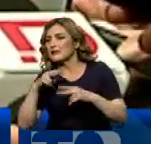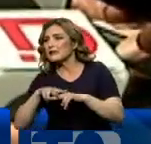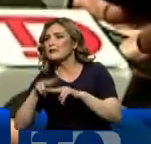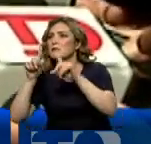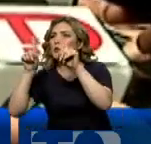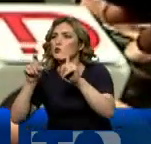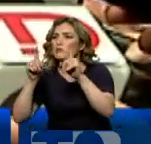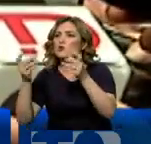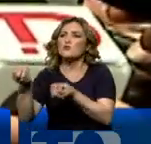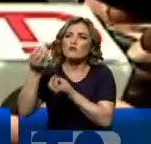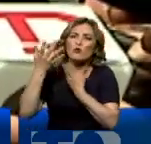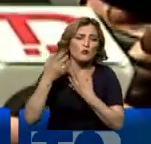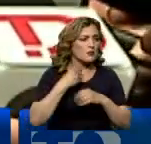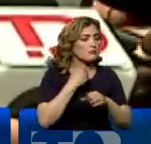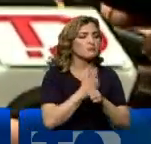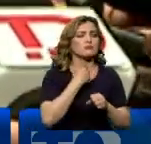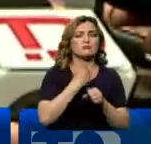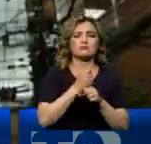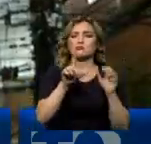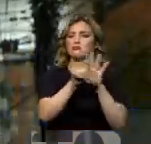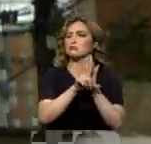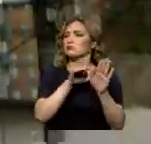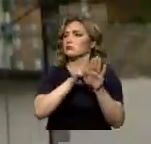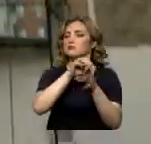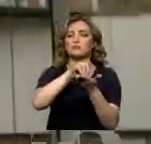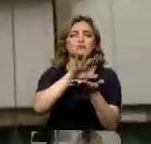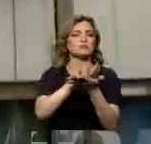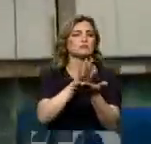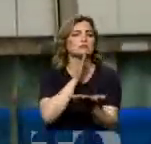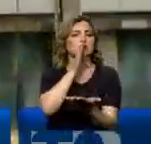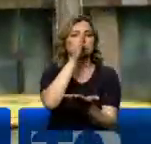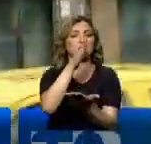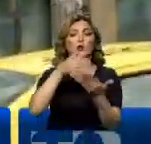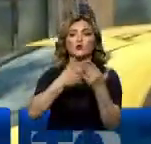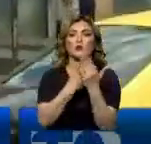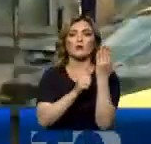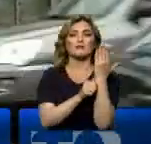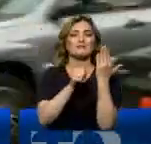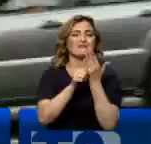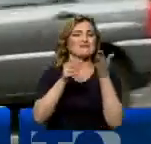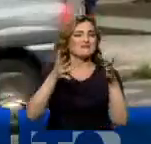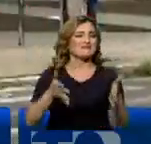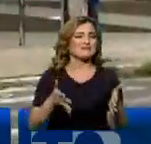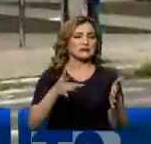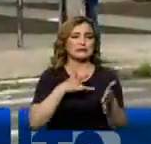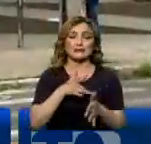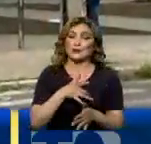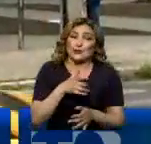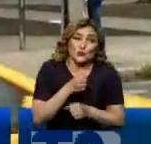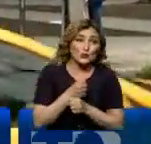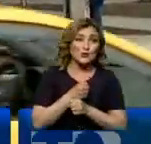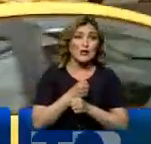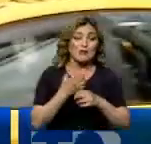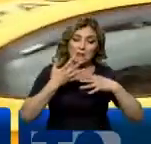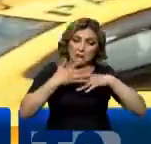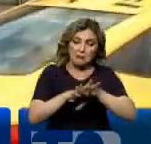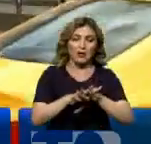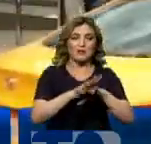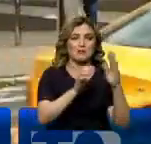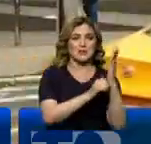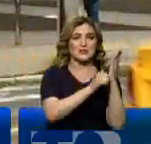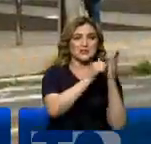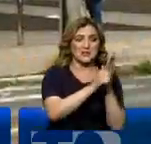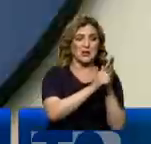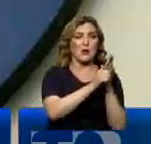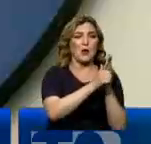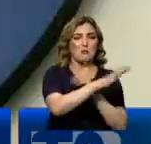consultas previas y obviamente trabajar siempre pegados a la ley. El nuevo ministro admite que no cuenta aún con la seguridad de que la fusión del